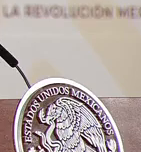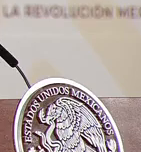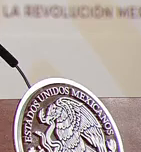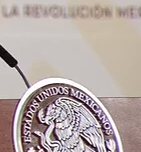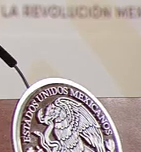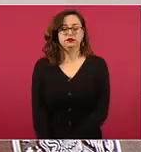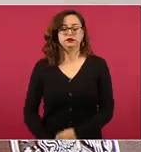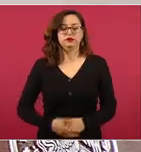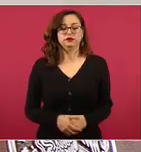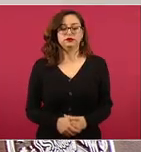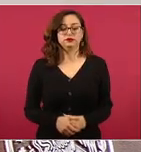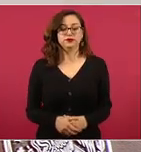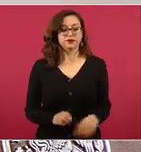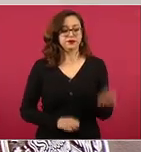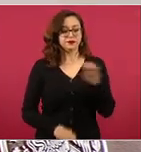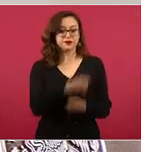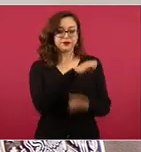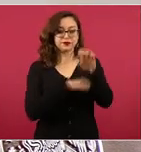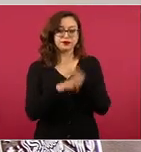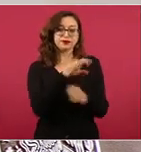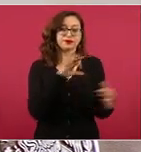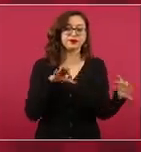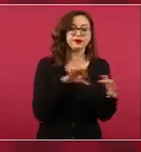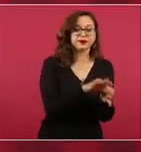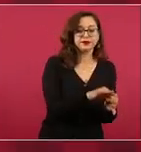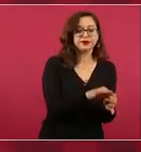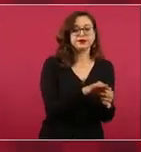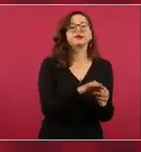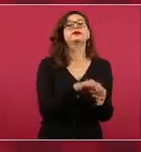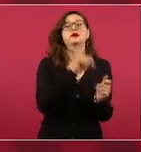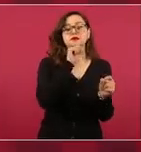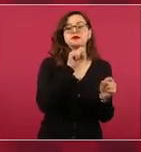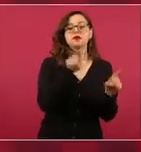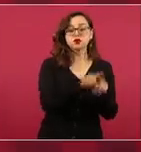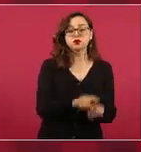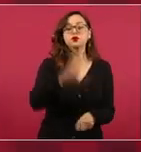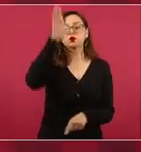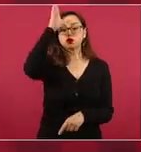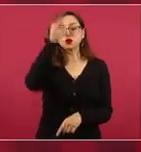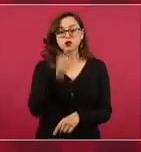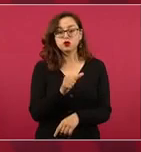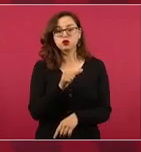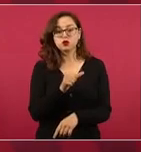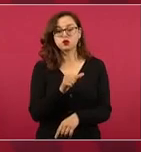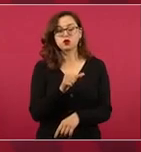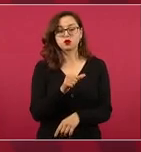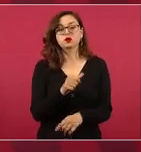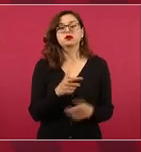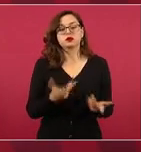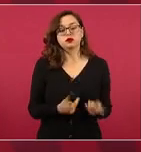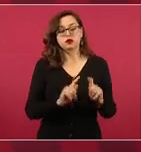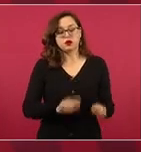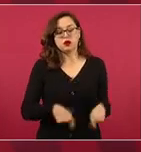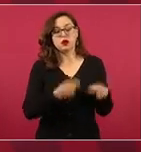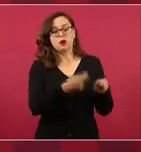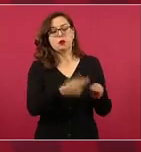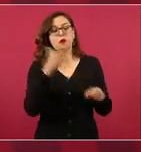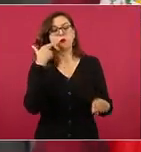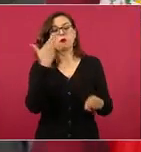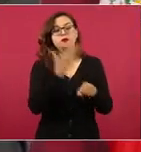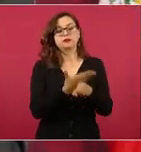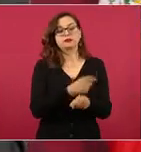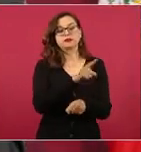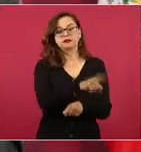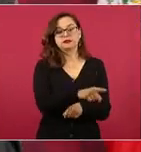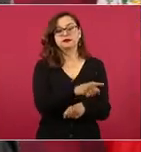otro acuerdo para que ellos terminen de